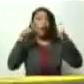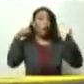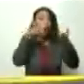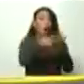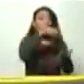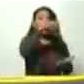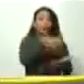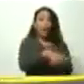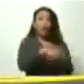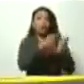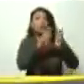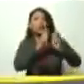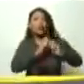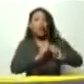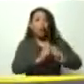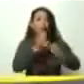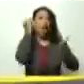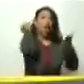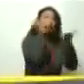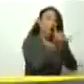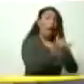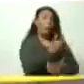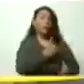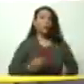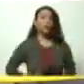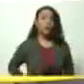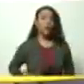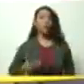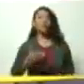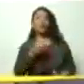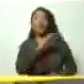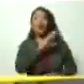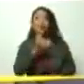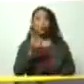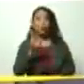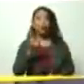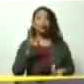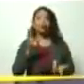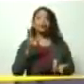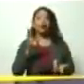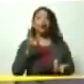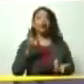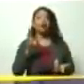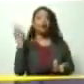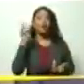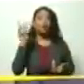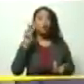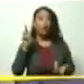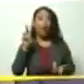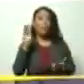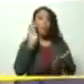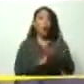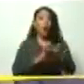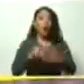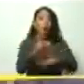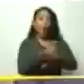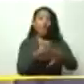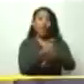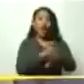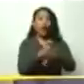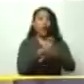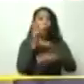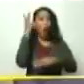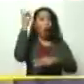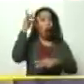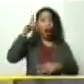de Estado de intentos de asesinato al Presidente de la República de intentos de invasión de montar un gobierno títere paralelo pues